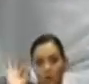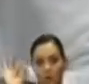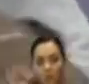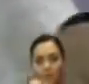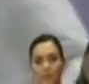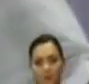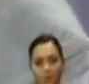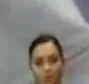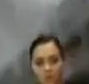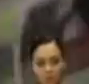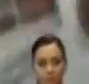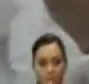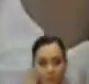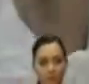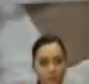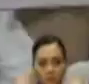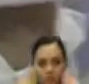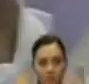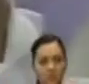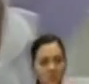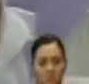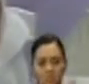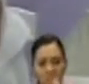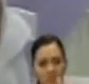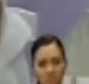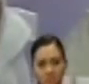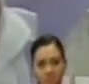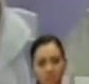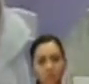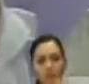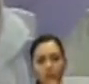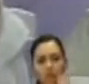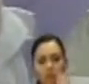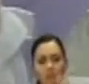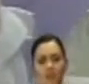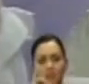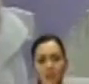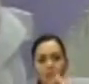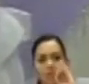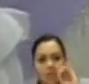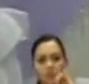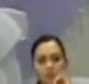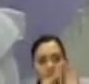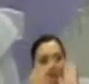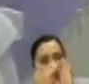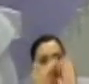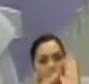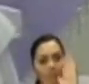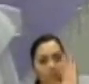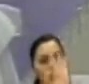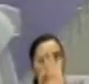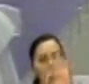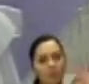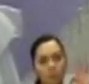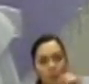Hora, porque este es un trámite que siempre ha existido. Son normas internacionales, los reglamentos de higiene y seguridad